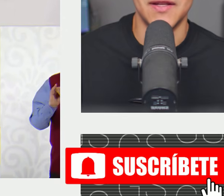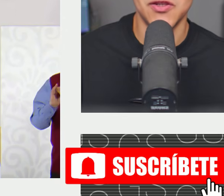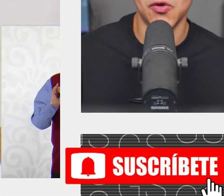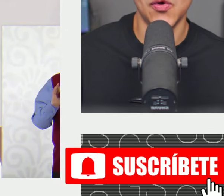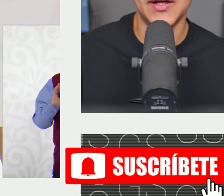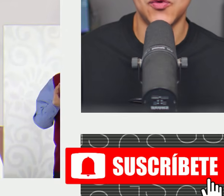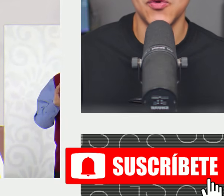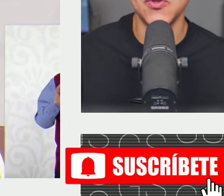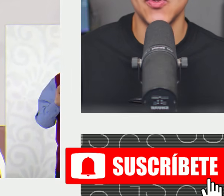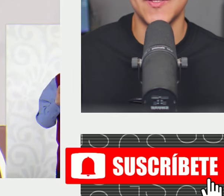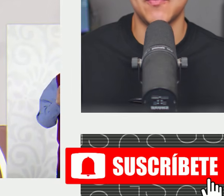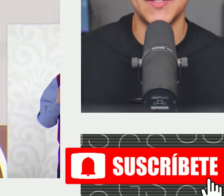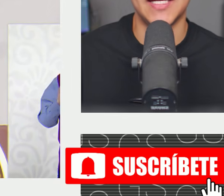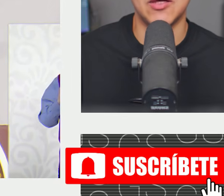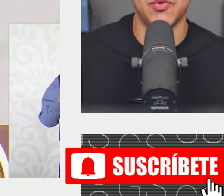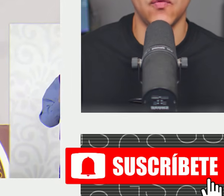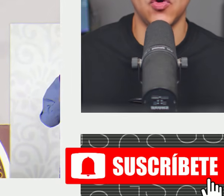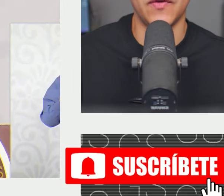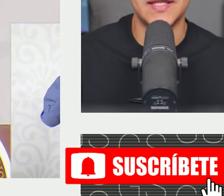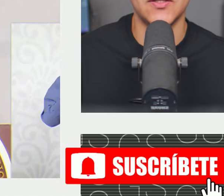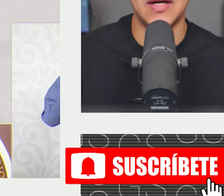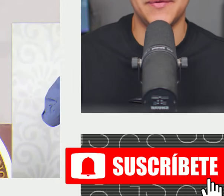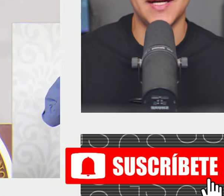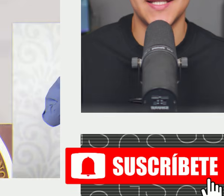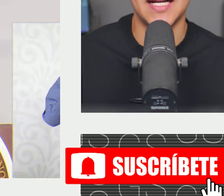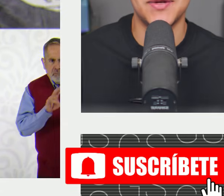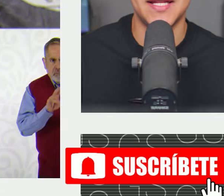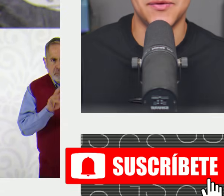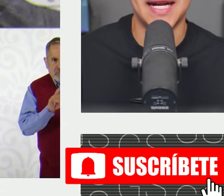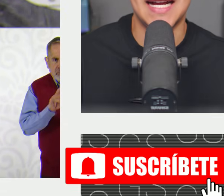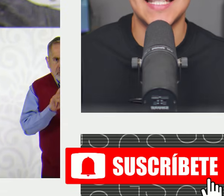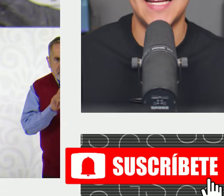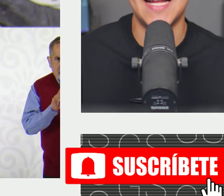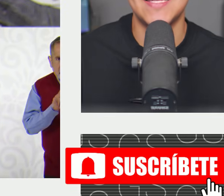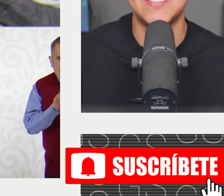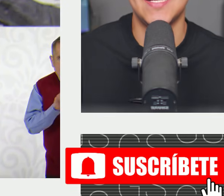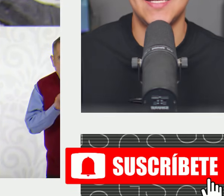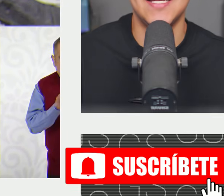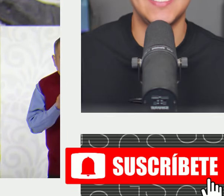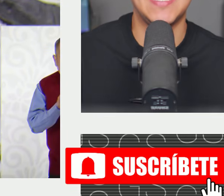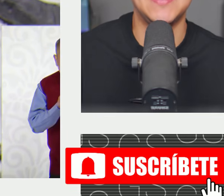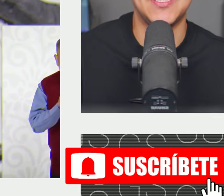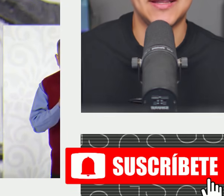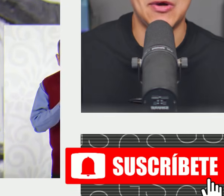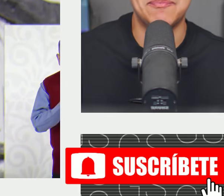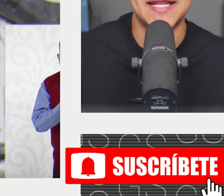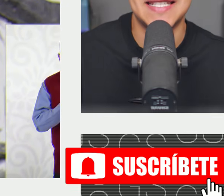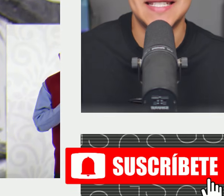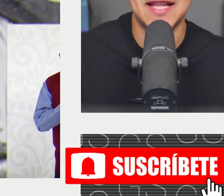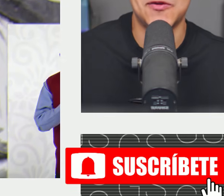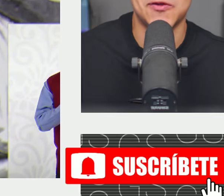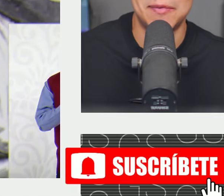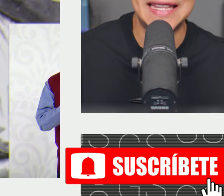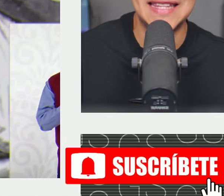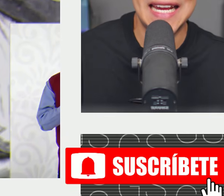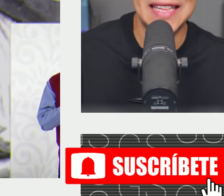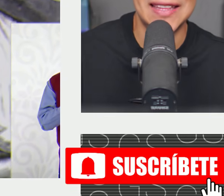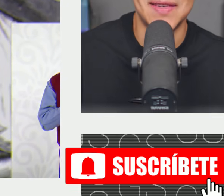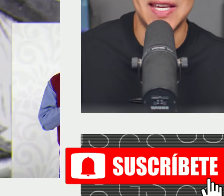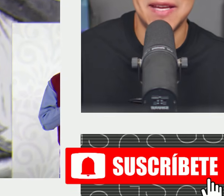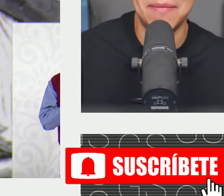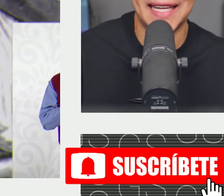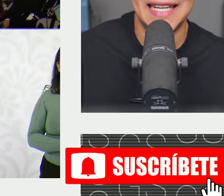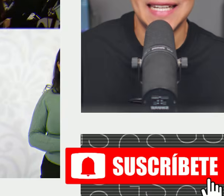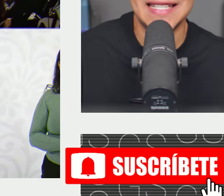nacionalidad. Y esto ocurre justo después de que el prófugo Francisco Javier García Cabeza de Vaca saliera a decir que quiere ser candidato a la presidencia de